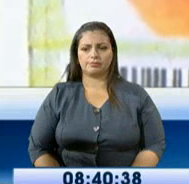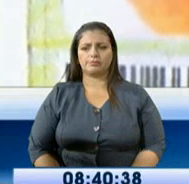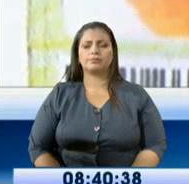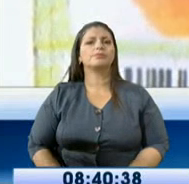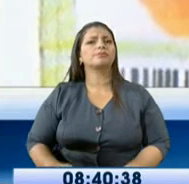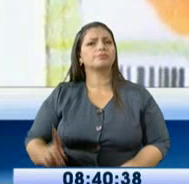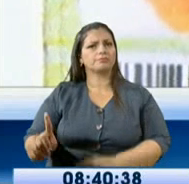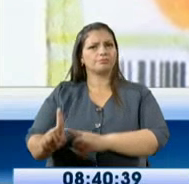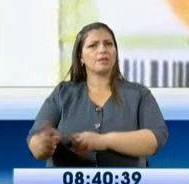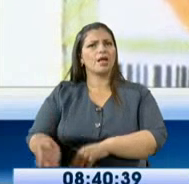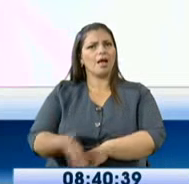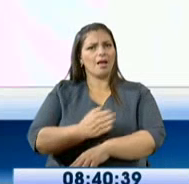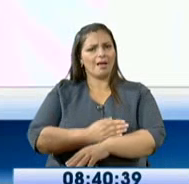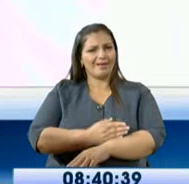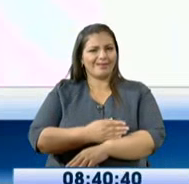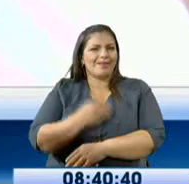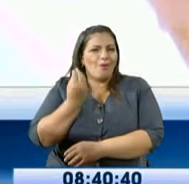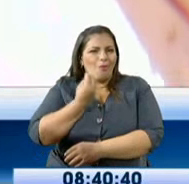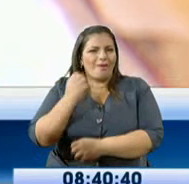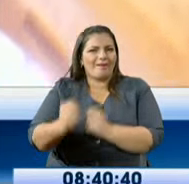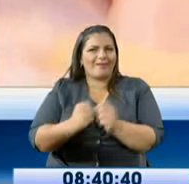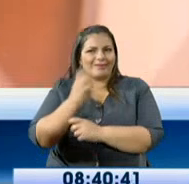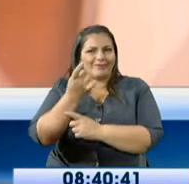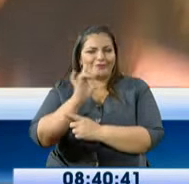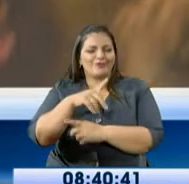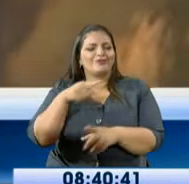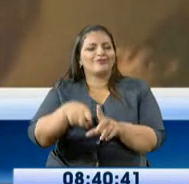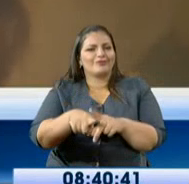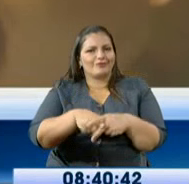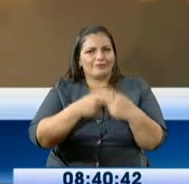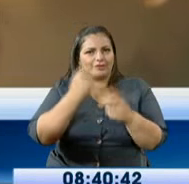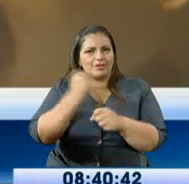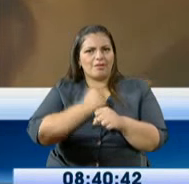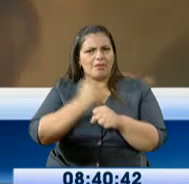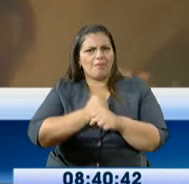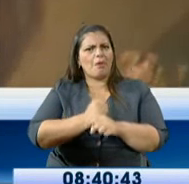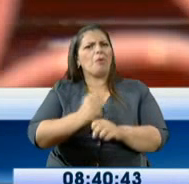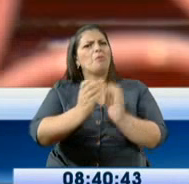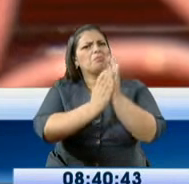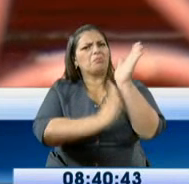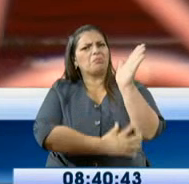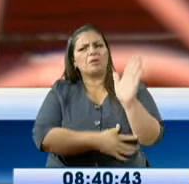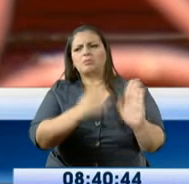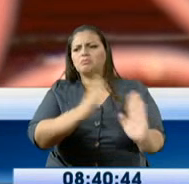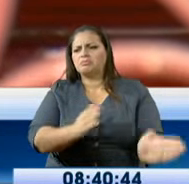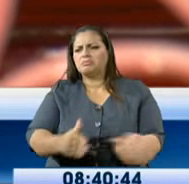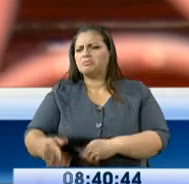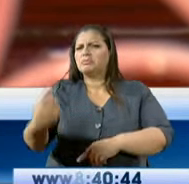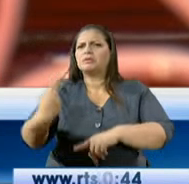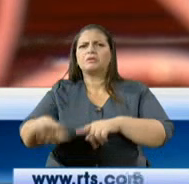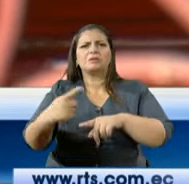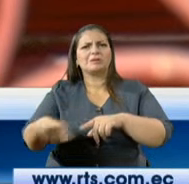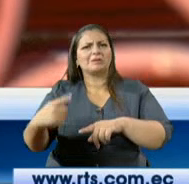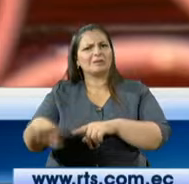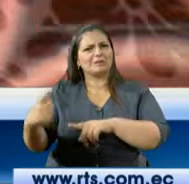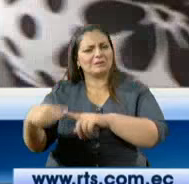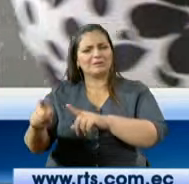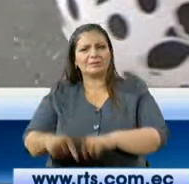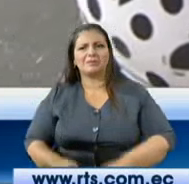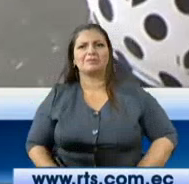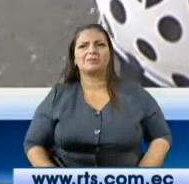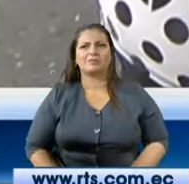los 18, que siempre tenía un proyecto, nuevos estudios en mente y todos los motivos en la casa.